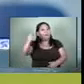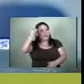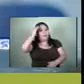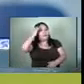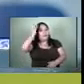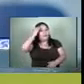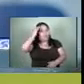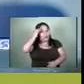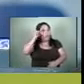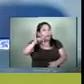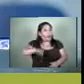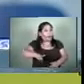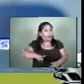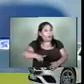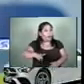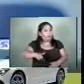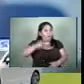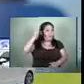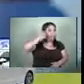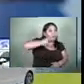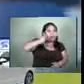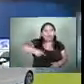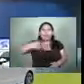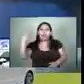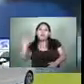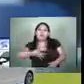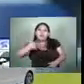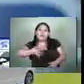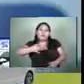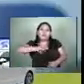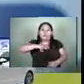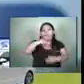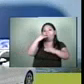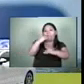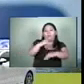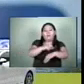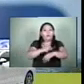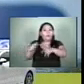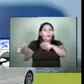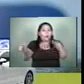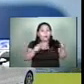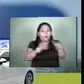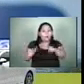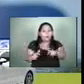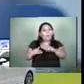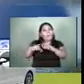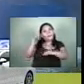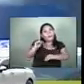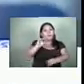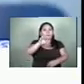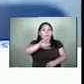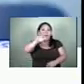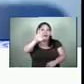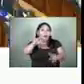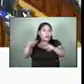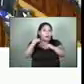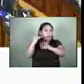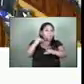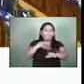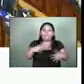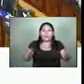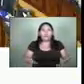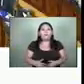la realidad que se impone en el mercado laboral pues limita el acceso al empleo incluso a aquellos mayores de 35 años.